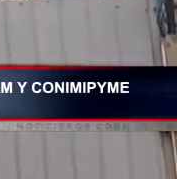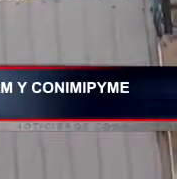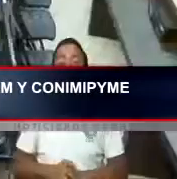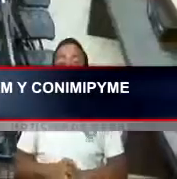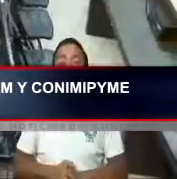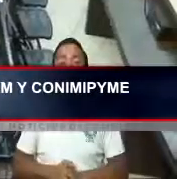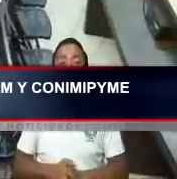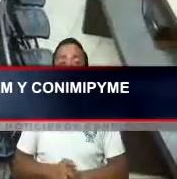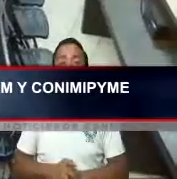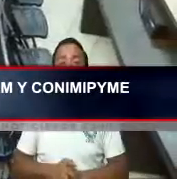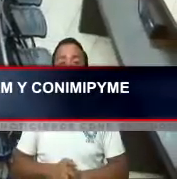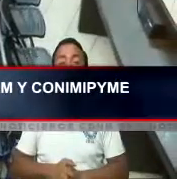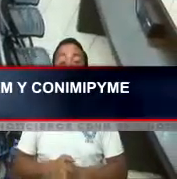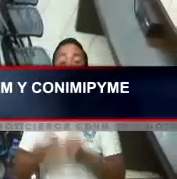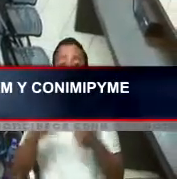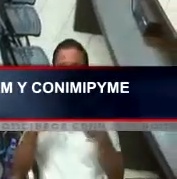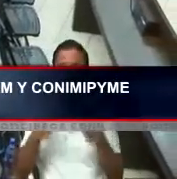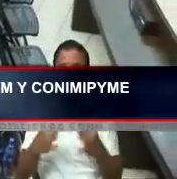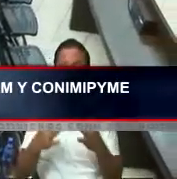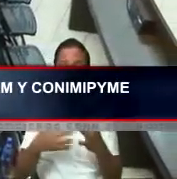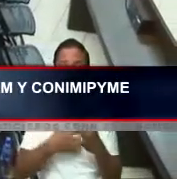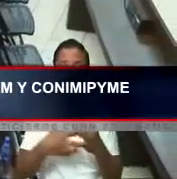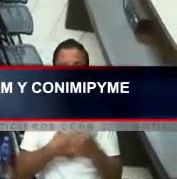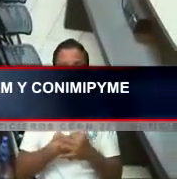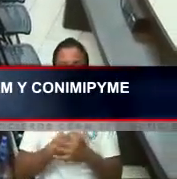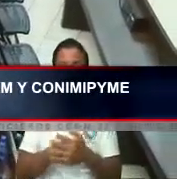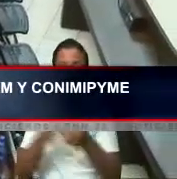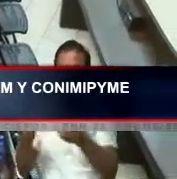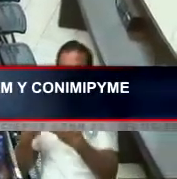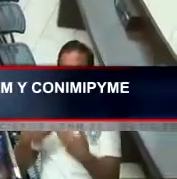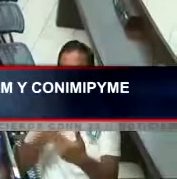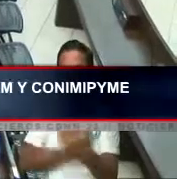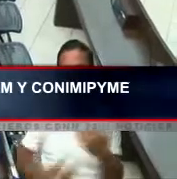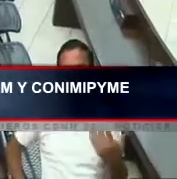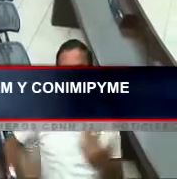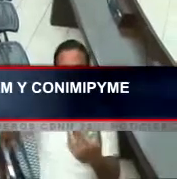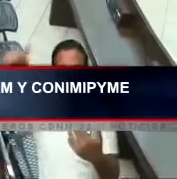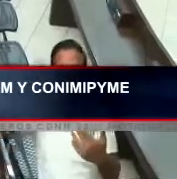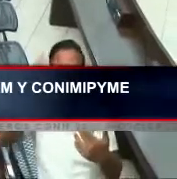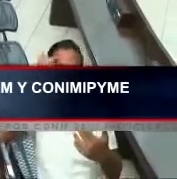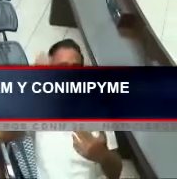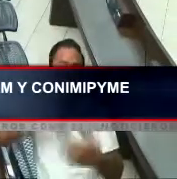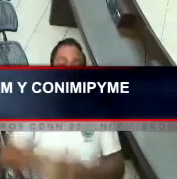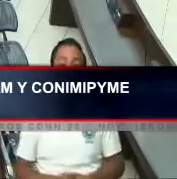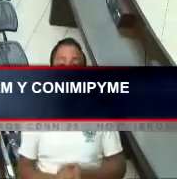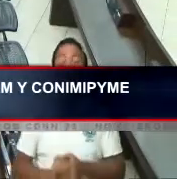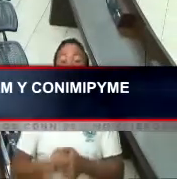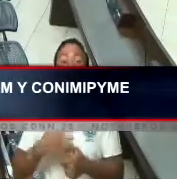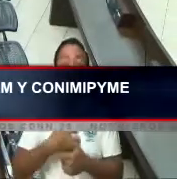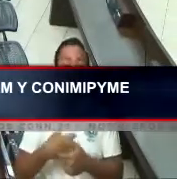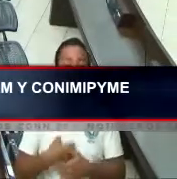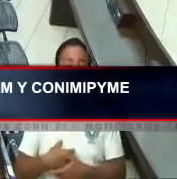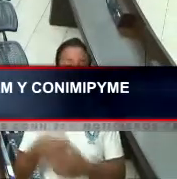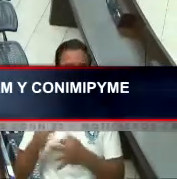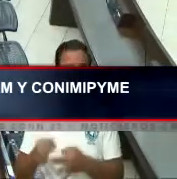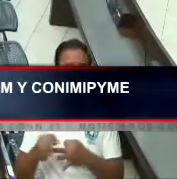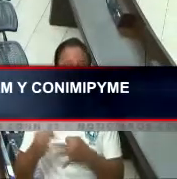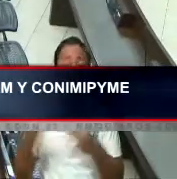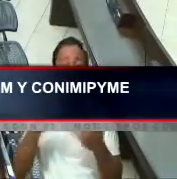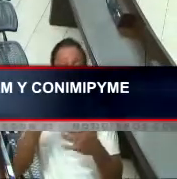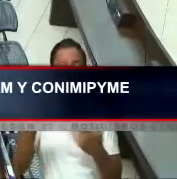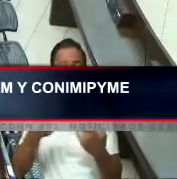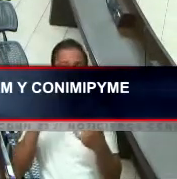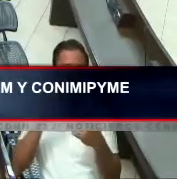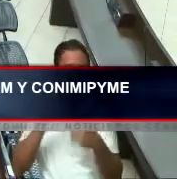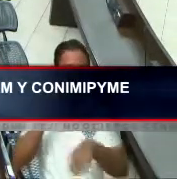Gobernación. Con fundamento en el informe presentado por el Ministerio de Gobernación y remitido a este Poder del Estado, las entidades relacionadas en